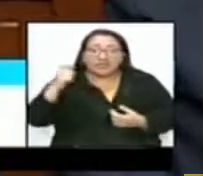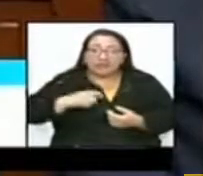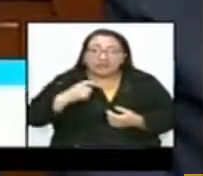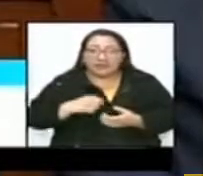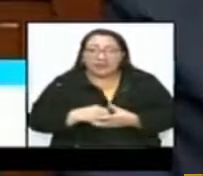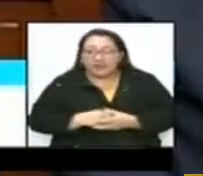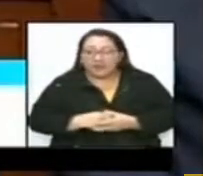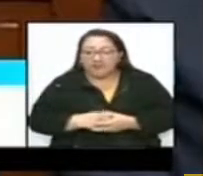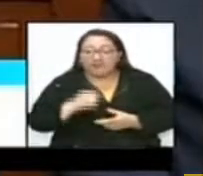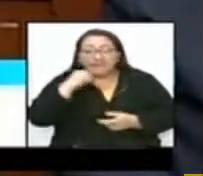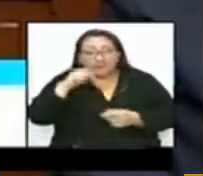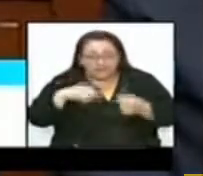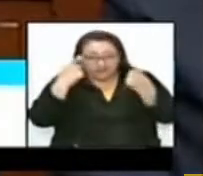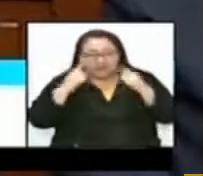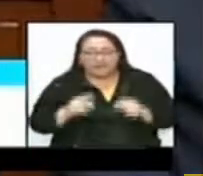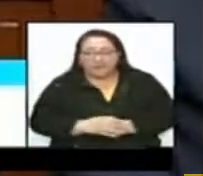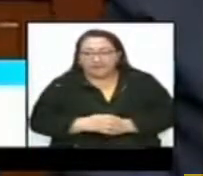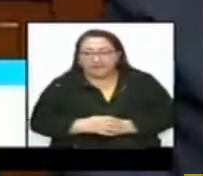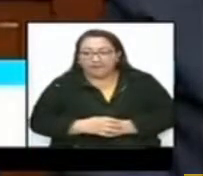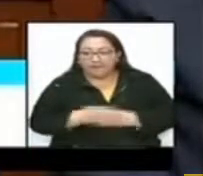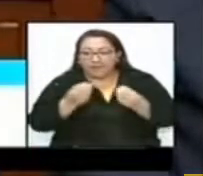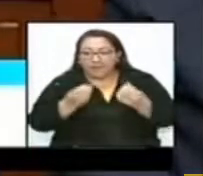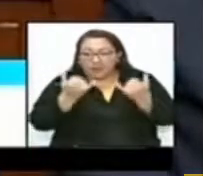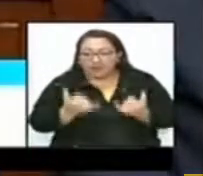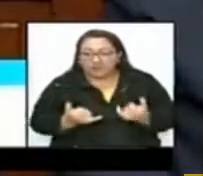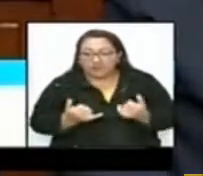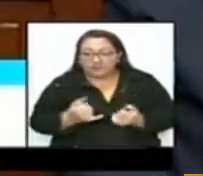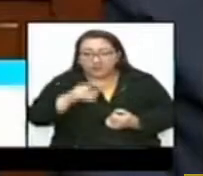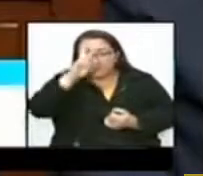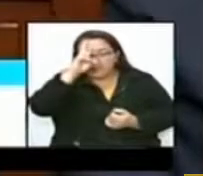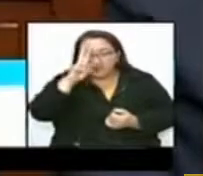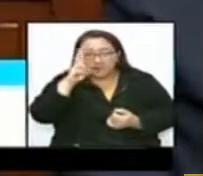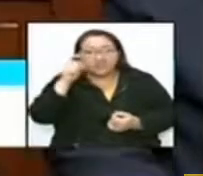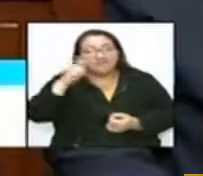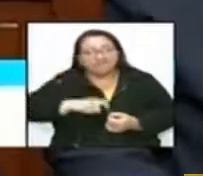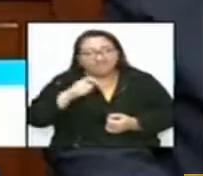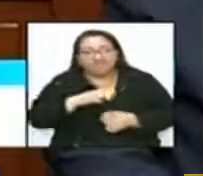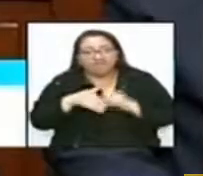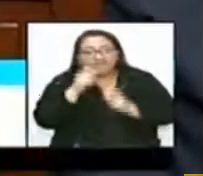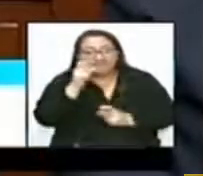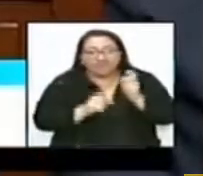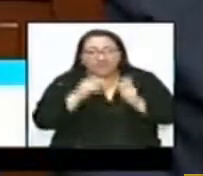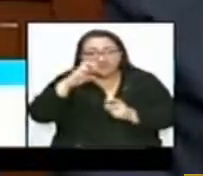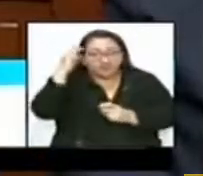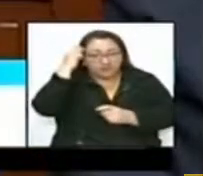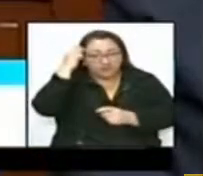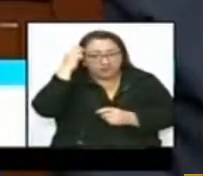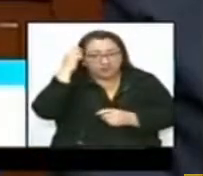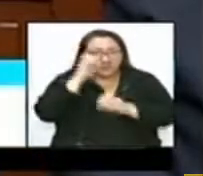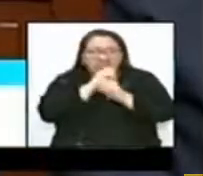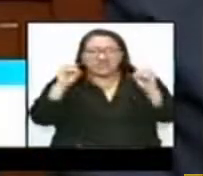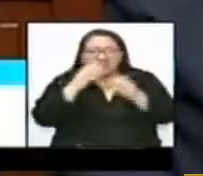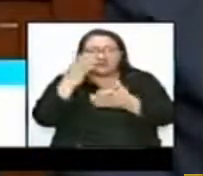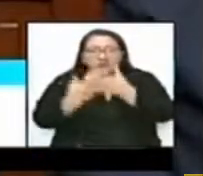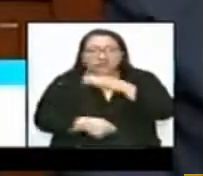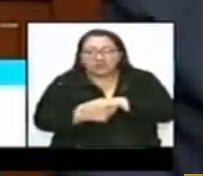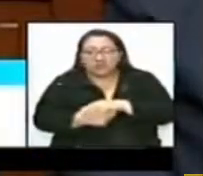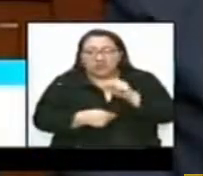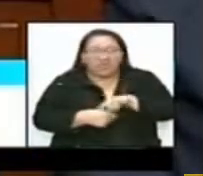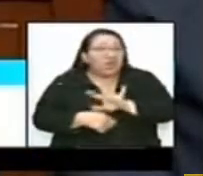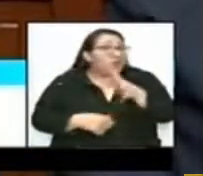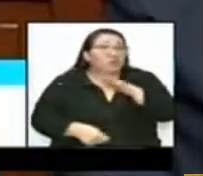y estamos de acuerdo porque hoy el perú de mándalo a los políticos ser otra función acá